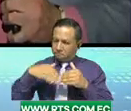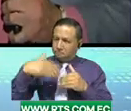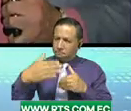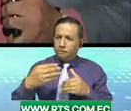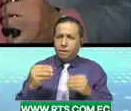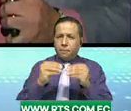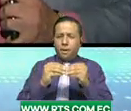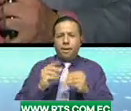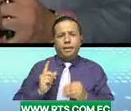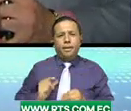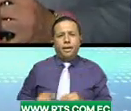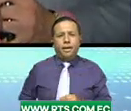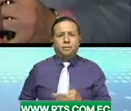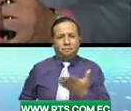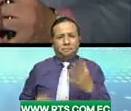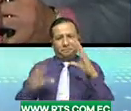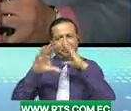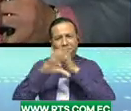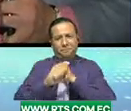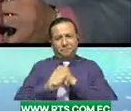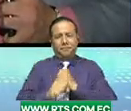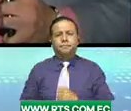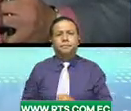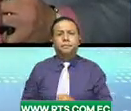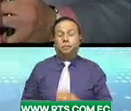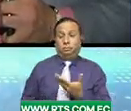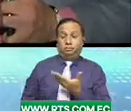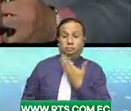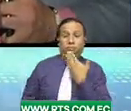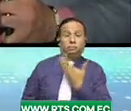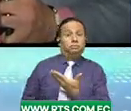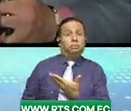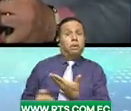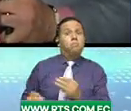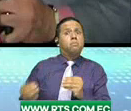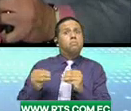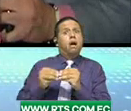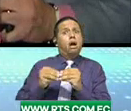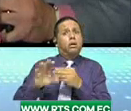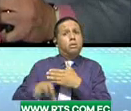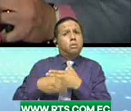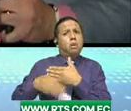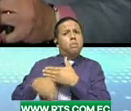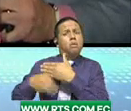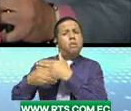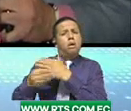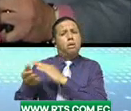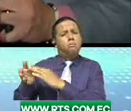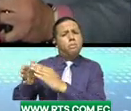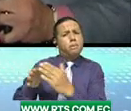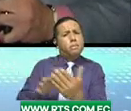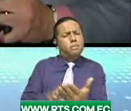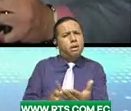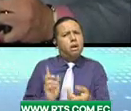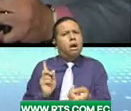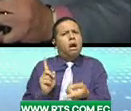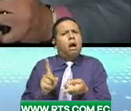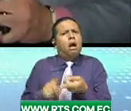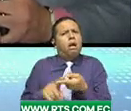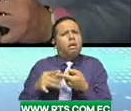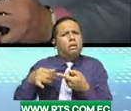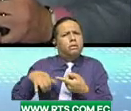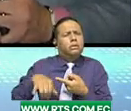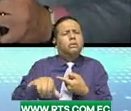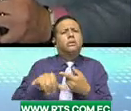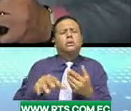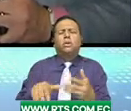detalles. Buenas noches. Y así se eleva la cifra de muertes violentas en la zona 8. ¿Hasta cuándo? Esa es la pregunta. Muchas gracias, Julio César,